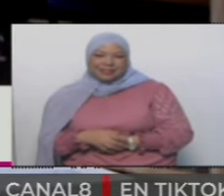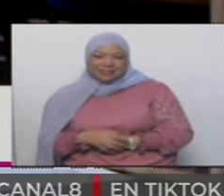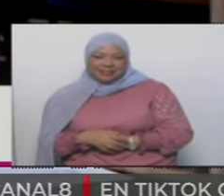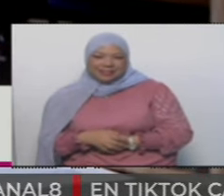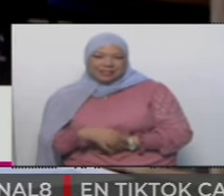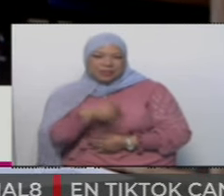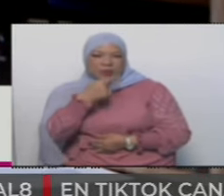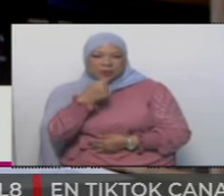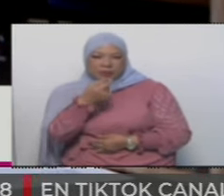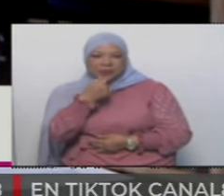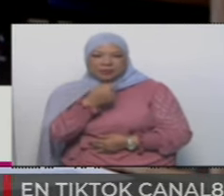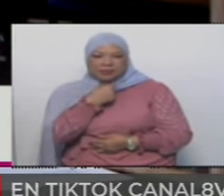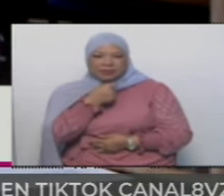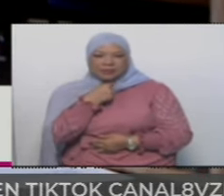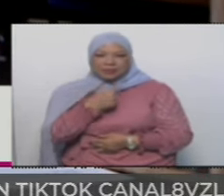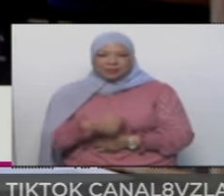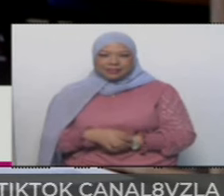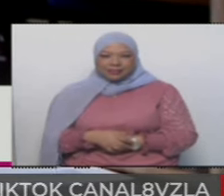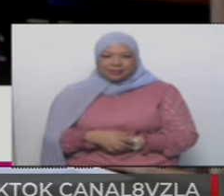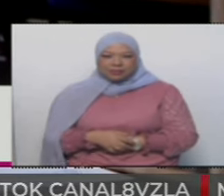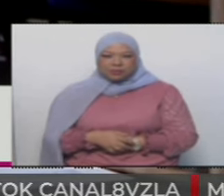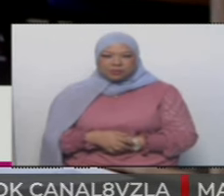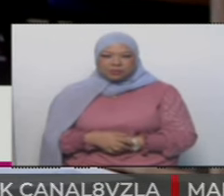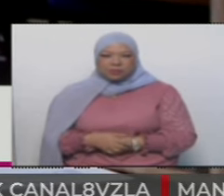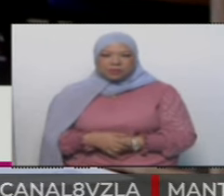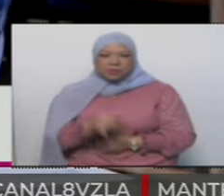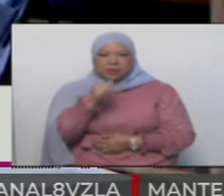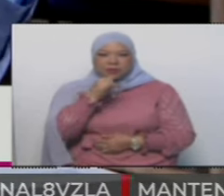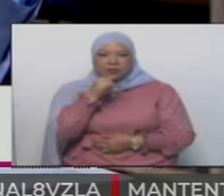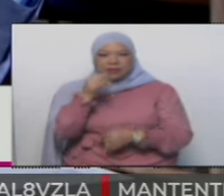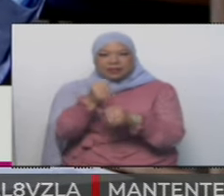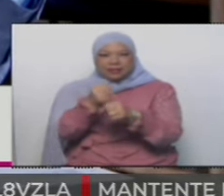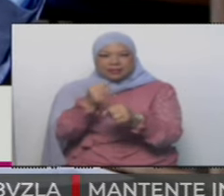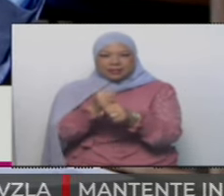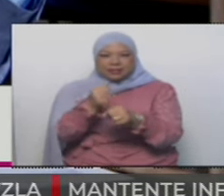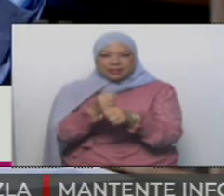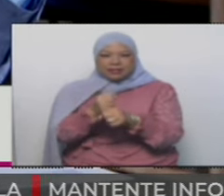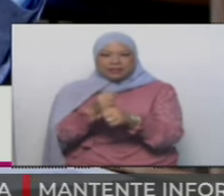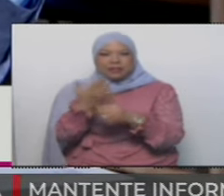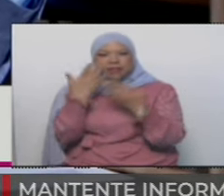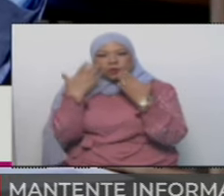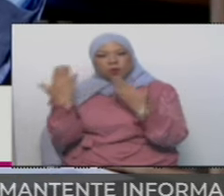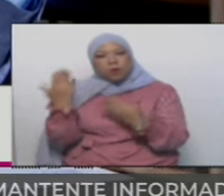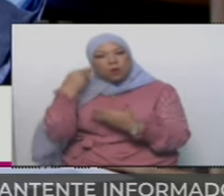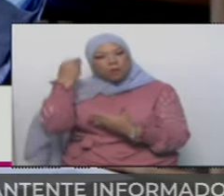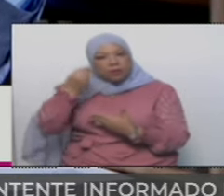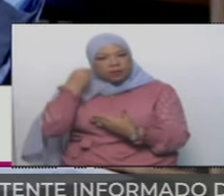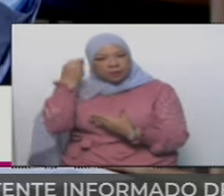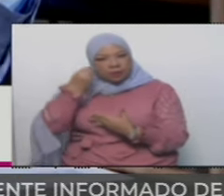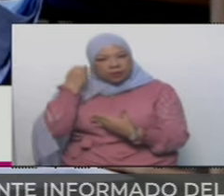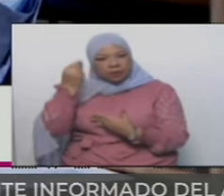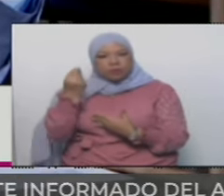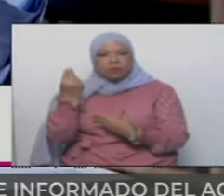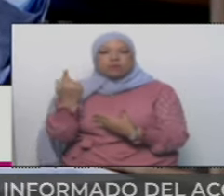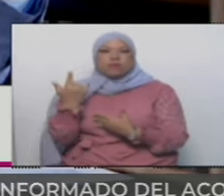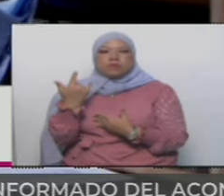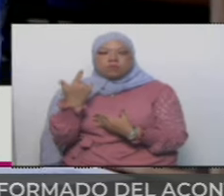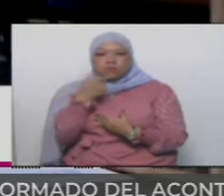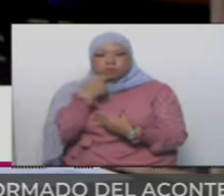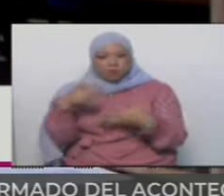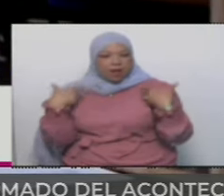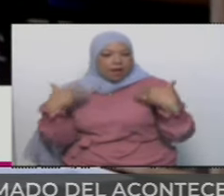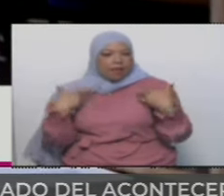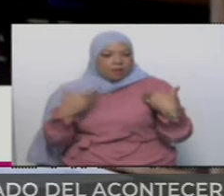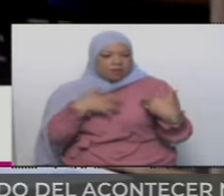crecimos. Y siempre nos alimentamos. Nada más hay que ver uno de sus pensamientos y uno agarra ánimo para